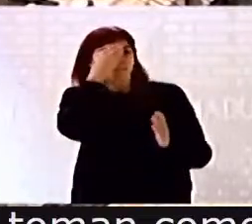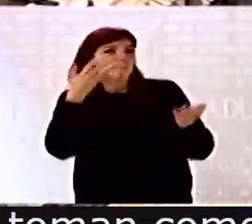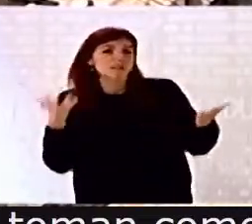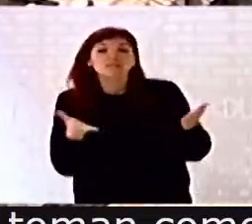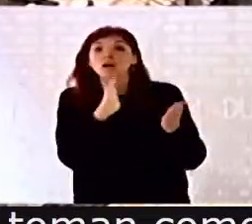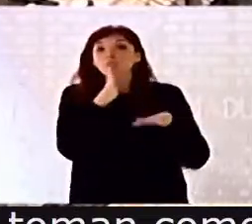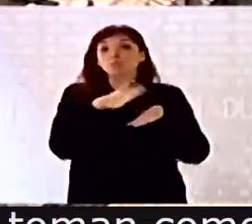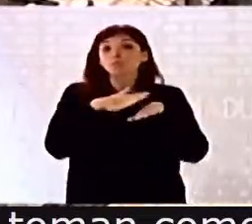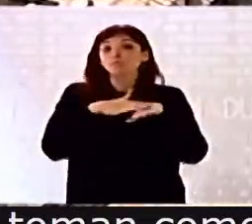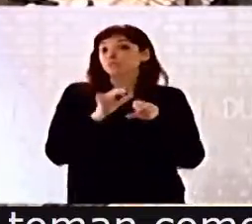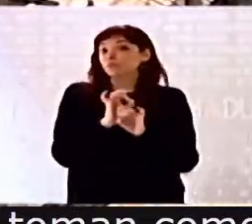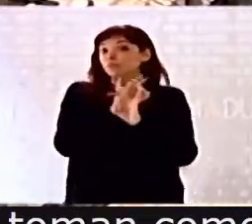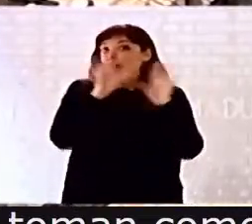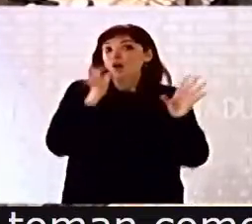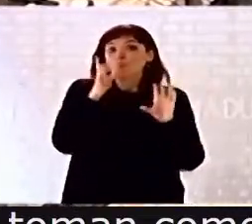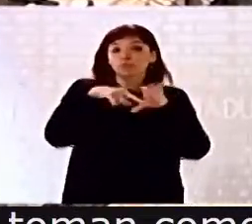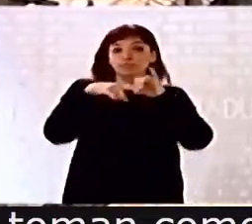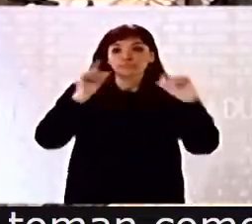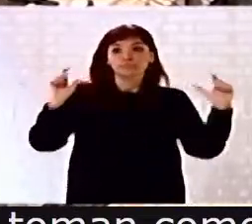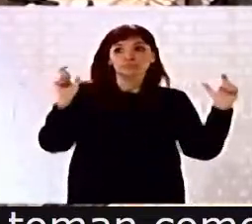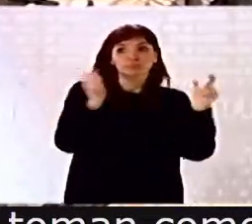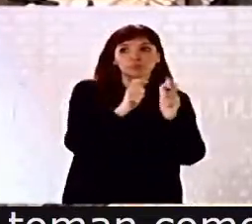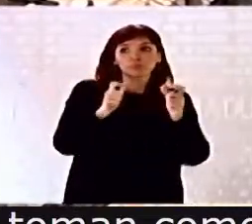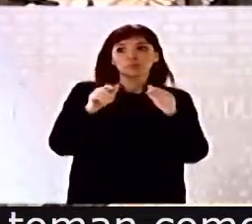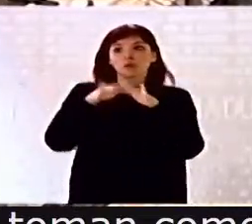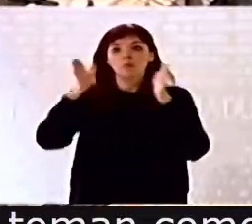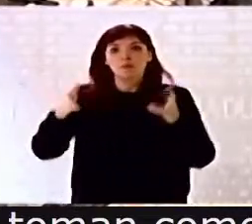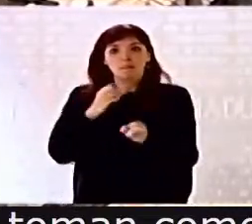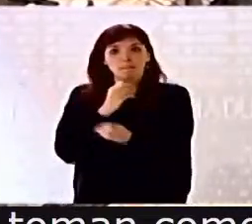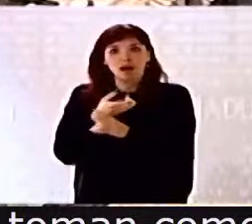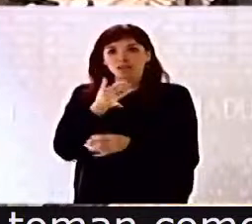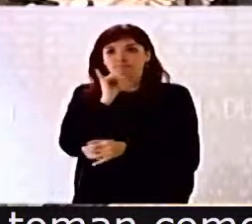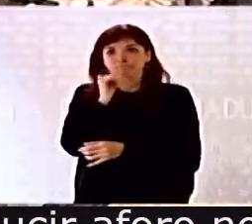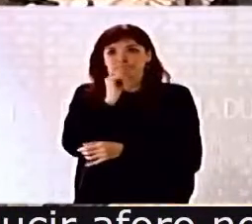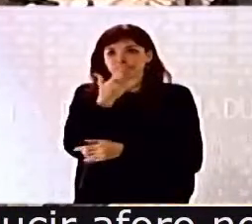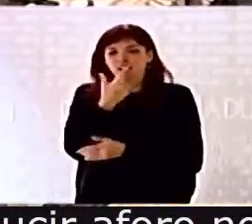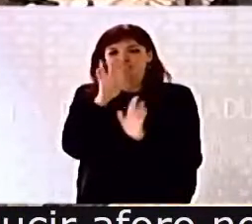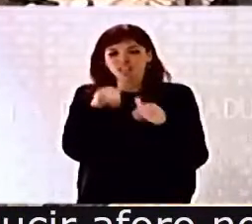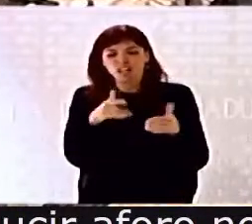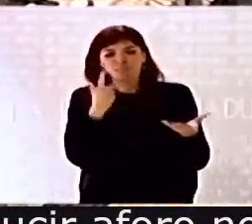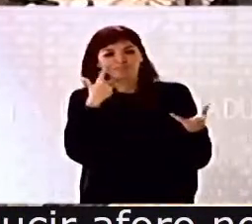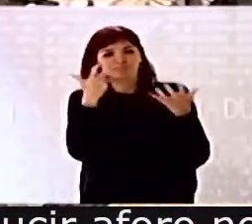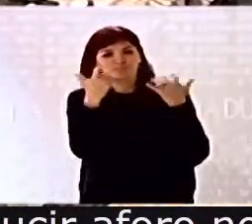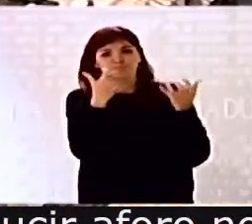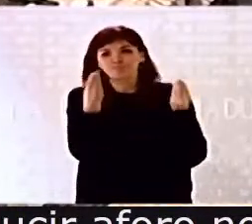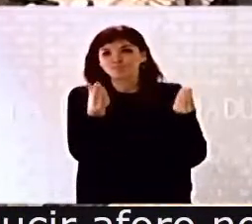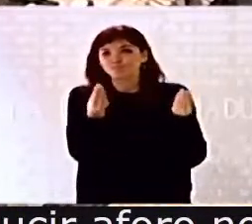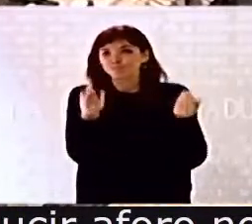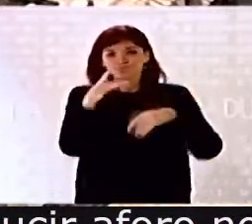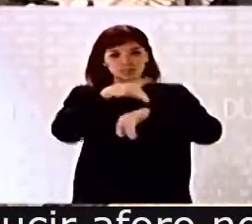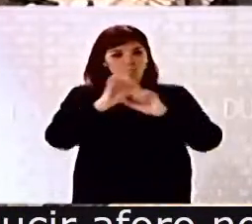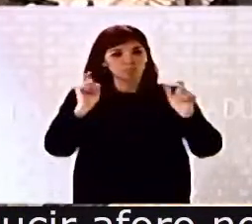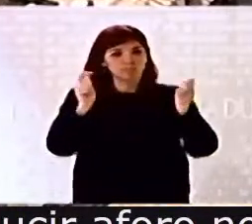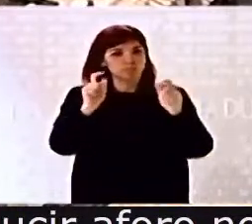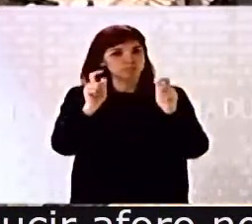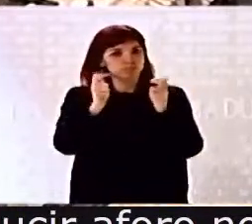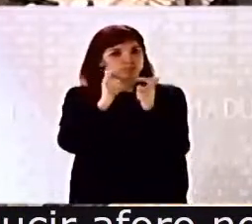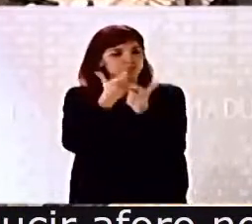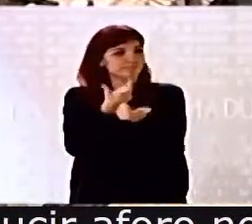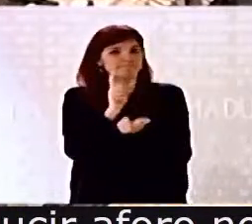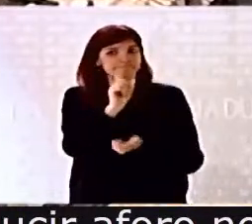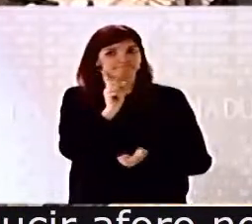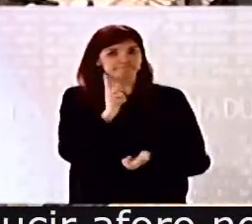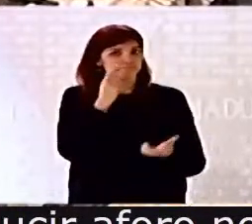porque está visto que lo de reducir aforo, no consumir en barra, no parece que se esté bajando en lo que se pretende, se